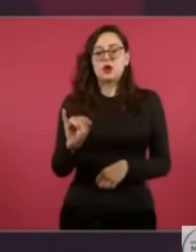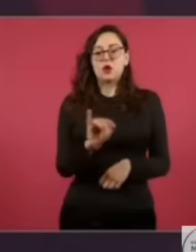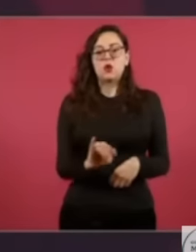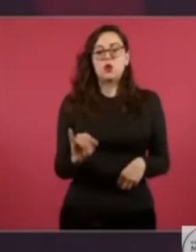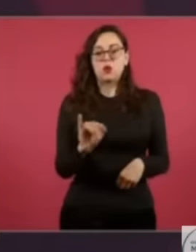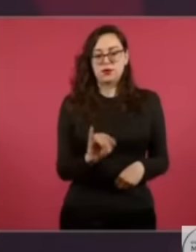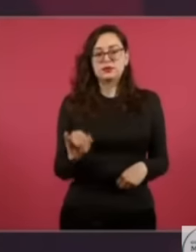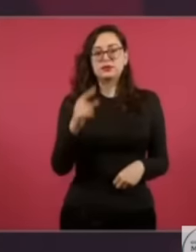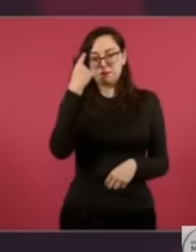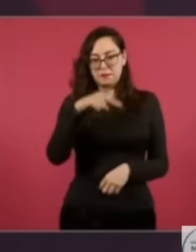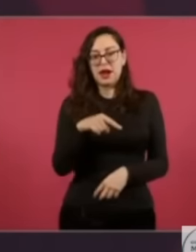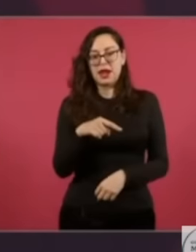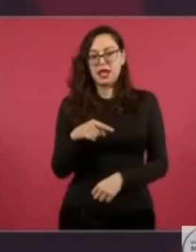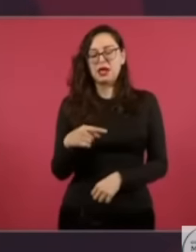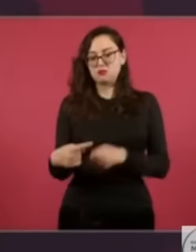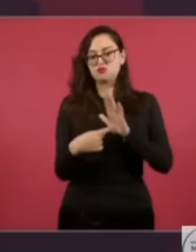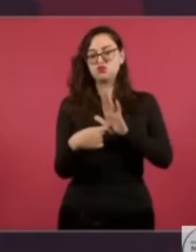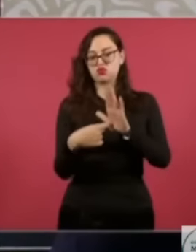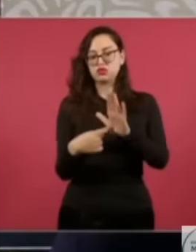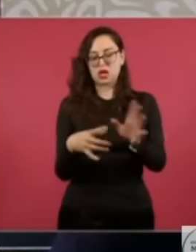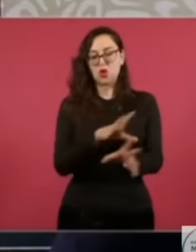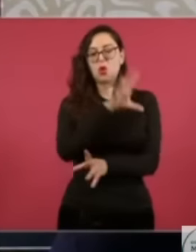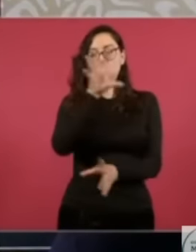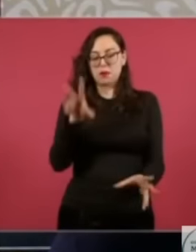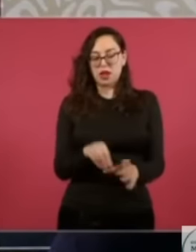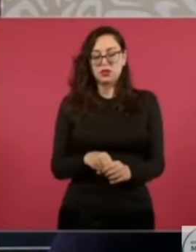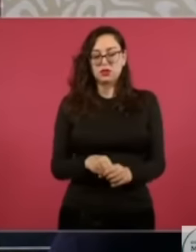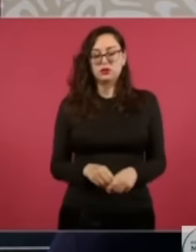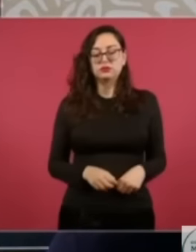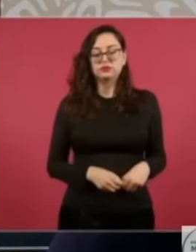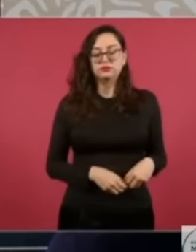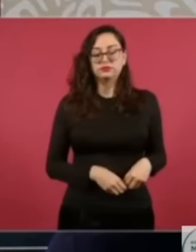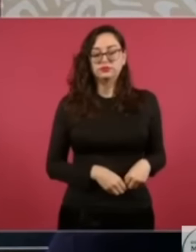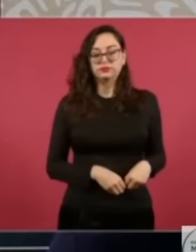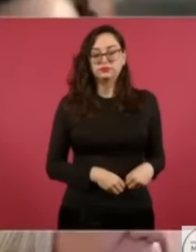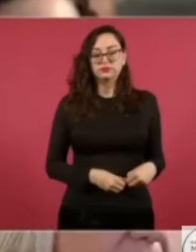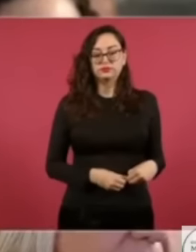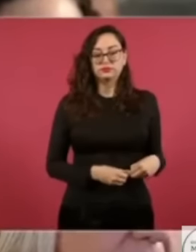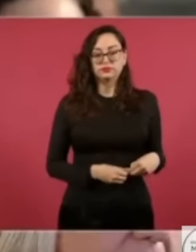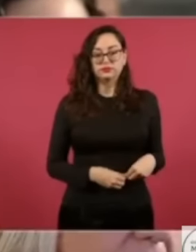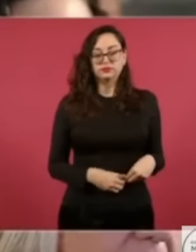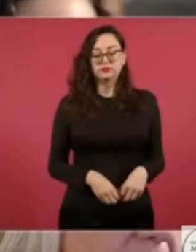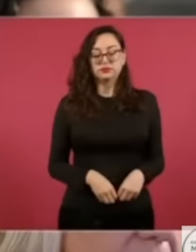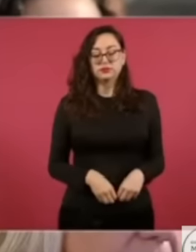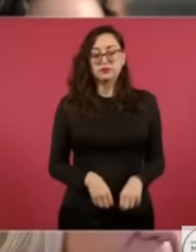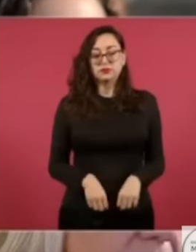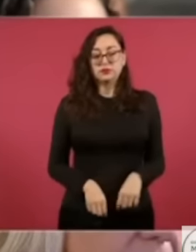para dar respuesta puntual a lo que estás planteando. Entonces, ¿entre ese número hay alguno de primer nivel?